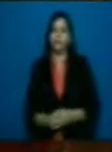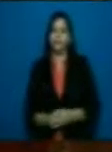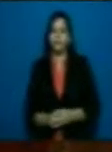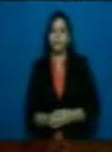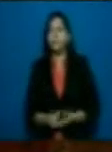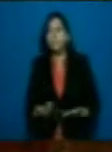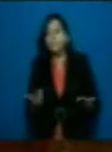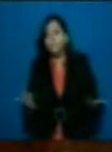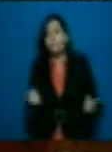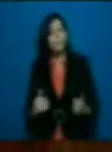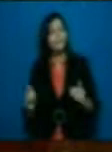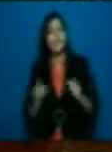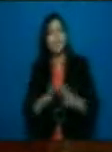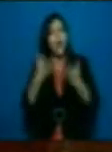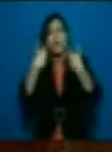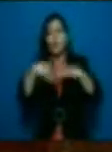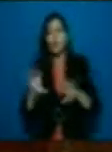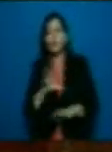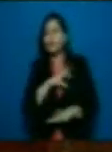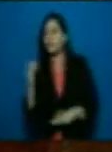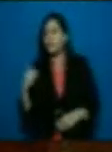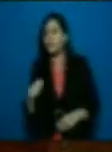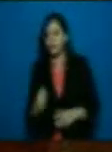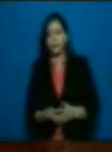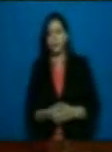y como ocurre en cualquier familia